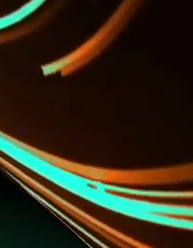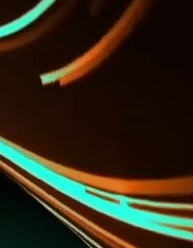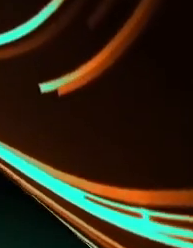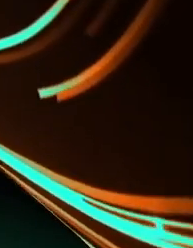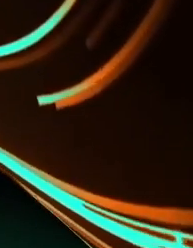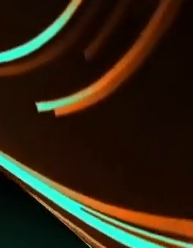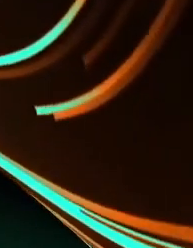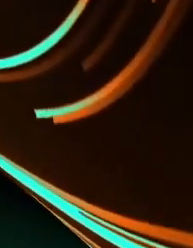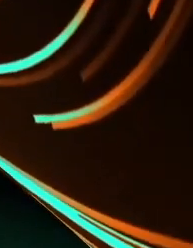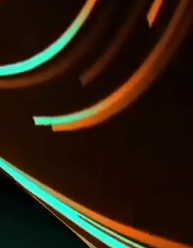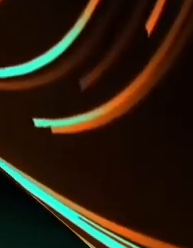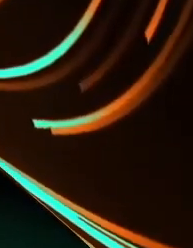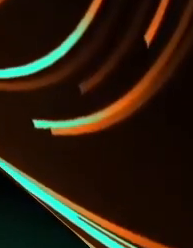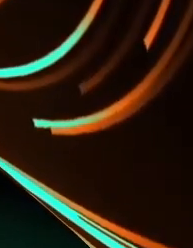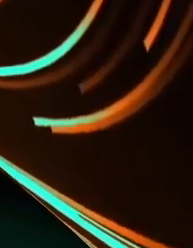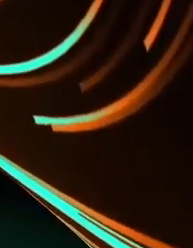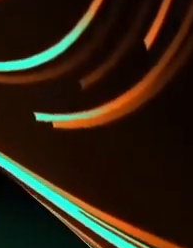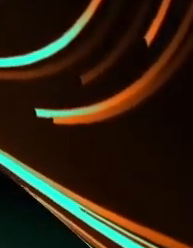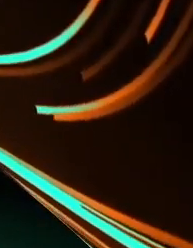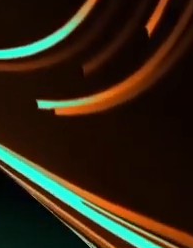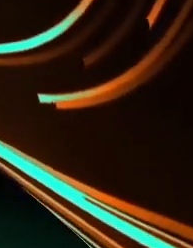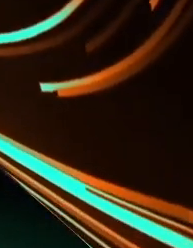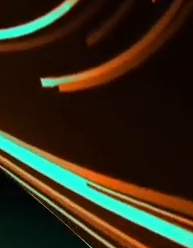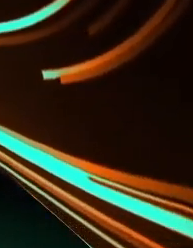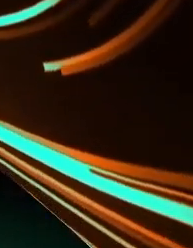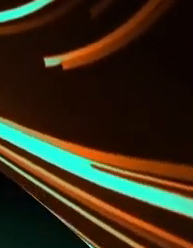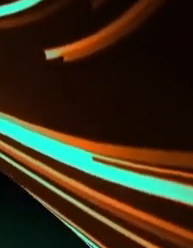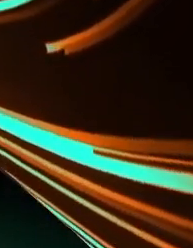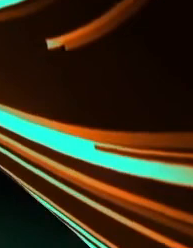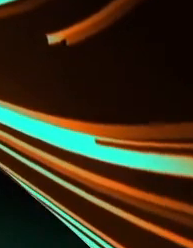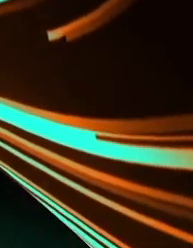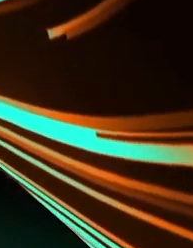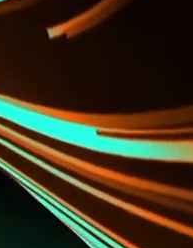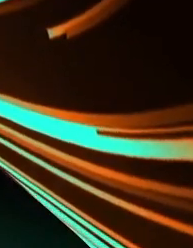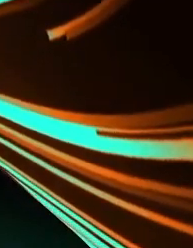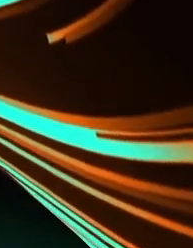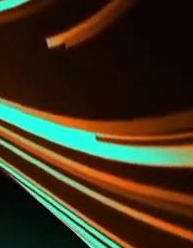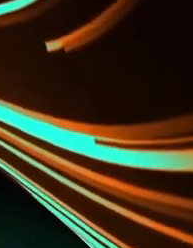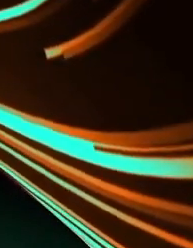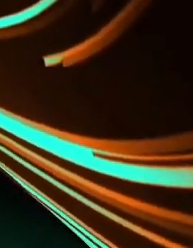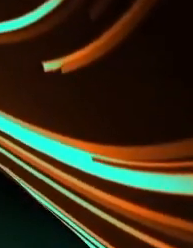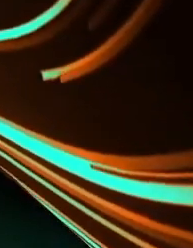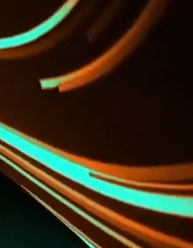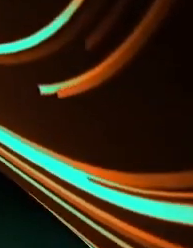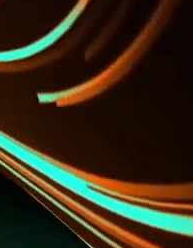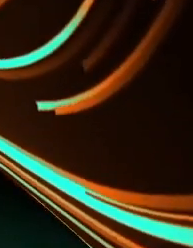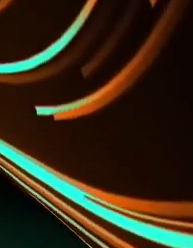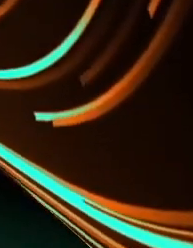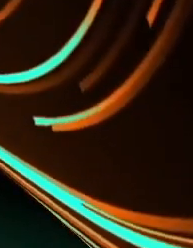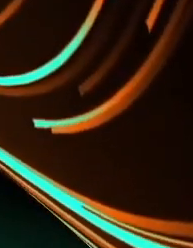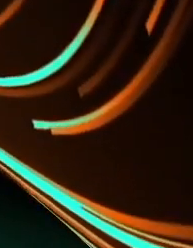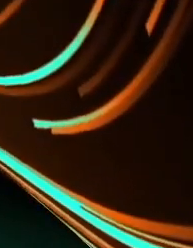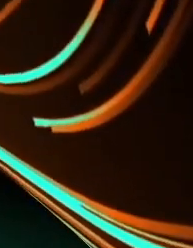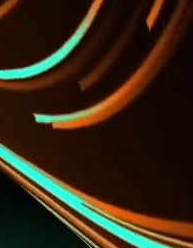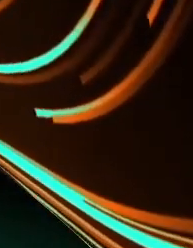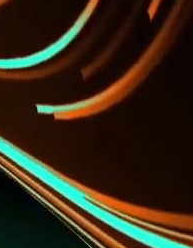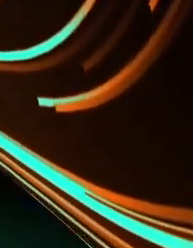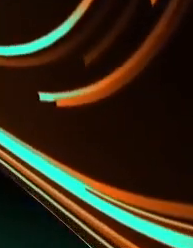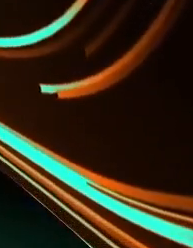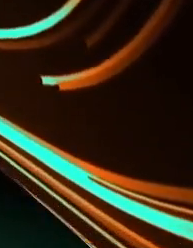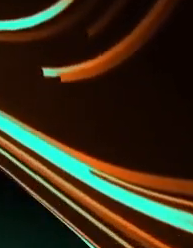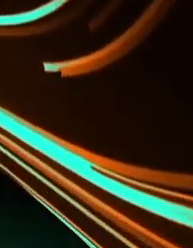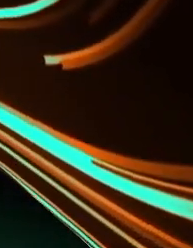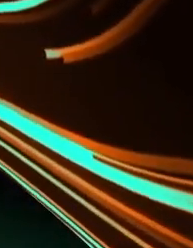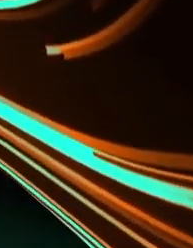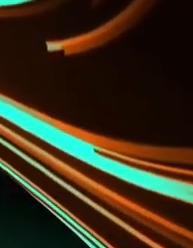y está bien, ¿cómo se llama? Aclarado a la comunidad, al ambiente externo que hay,